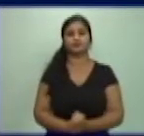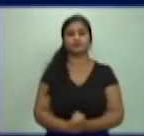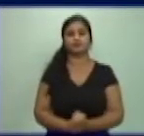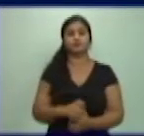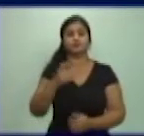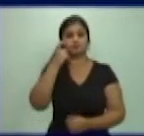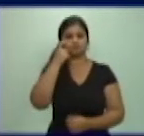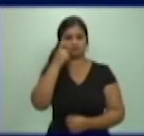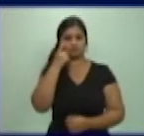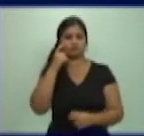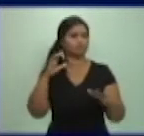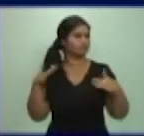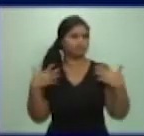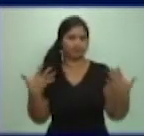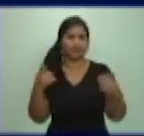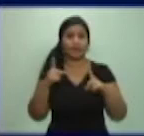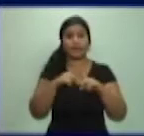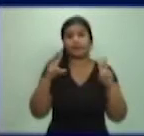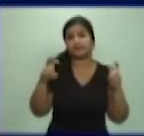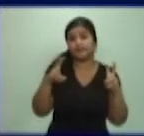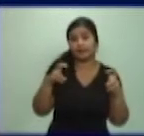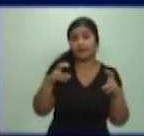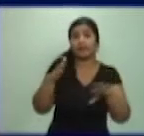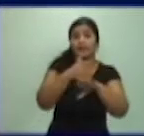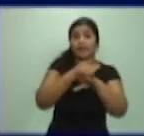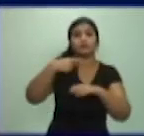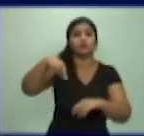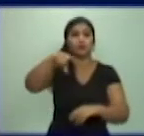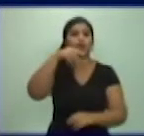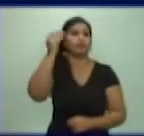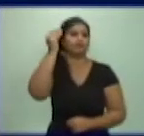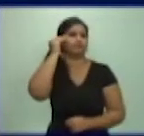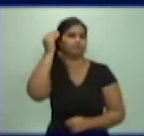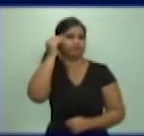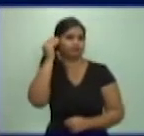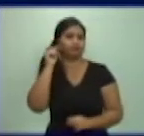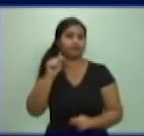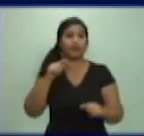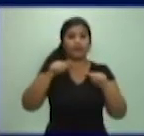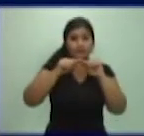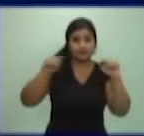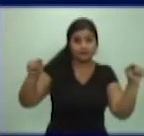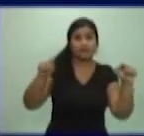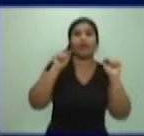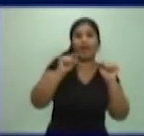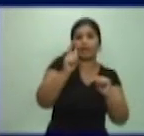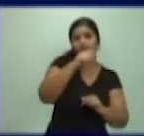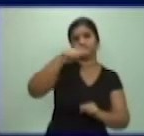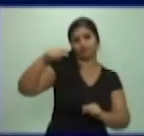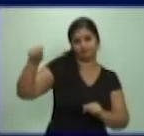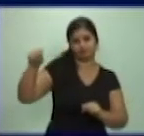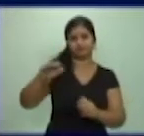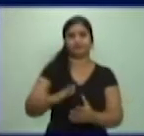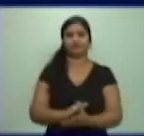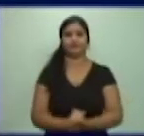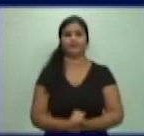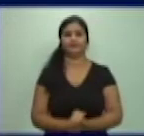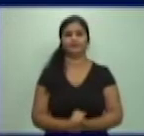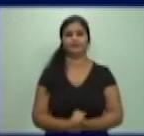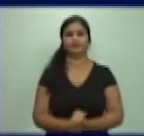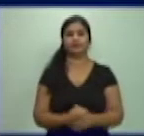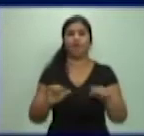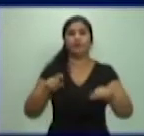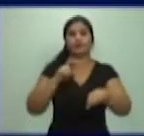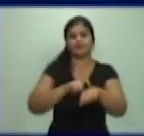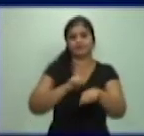están hablando de los temas de las obras literarias. Usted debe completar con el nombre a partir de la temática que se les ofrezca. Yo les voy a